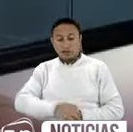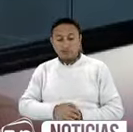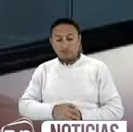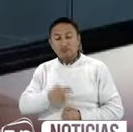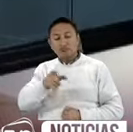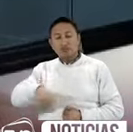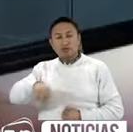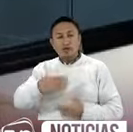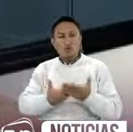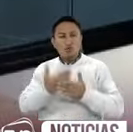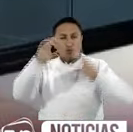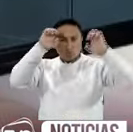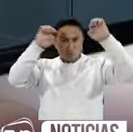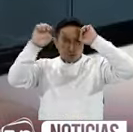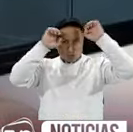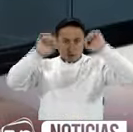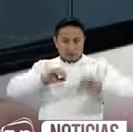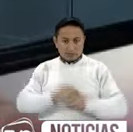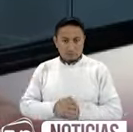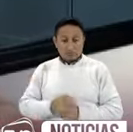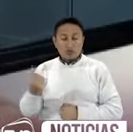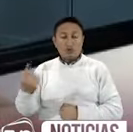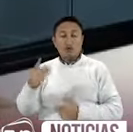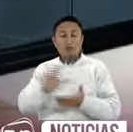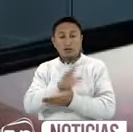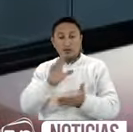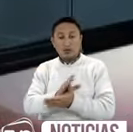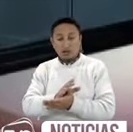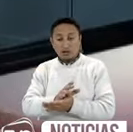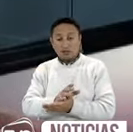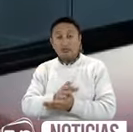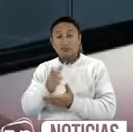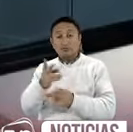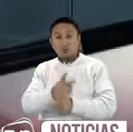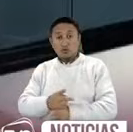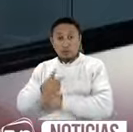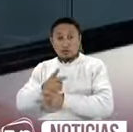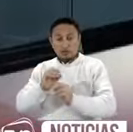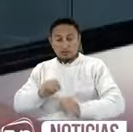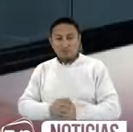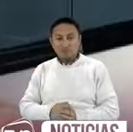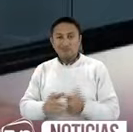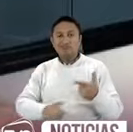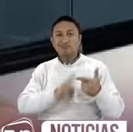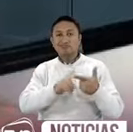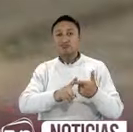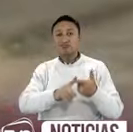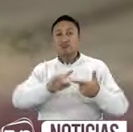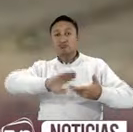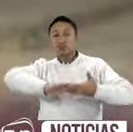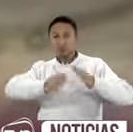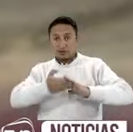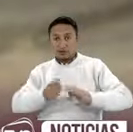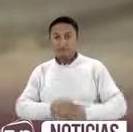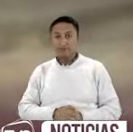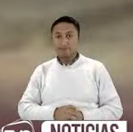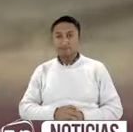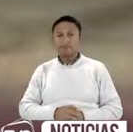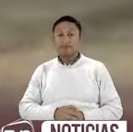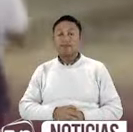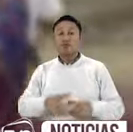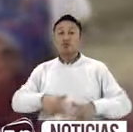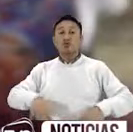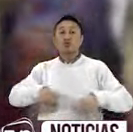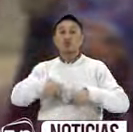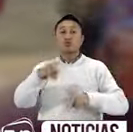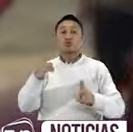una estrategia en donde no solamente la escuela sea un entorno de protección, sino también la comunidad. Las zonas frágiles se